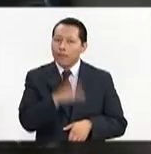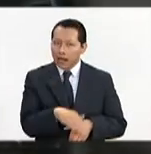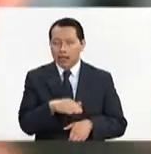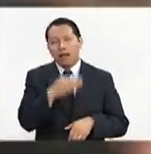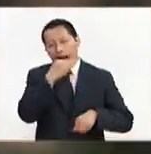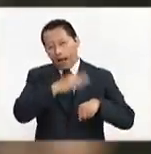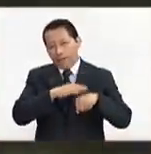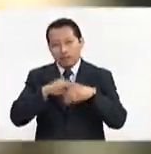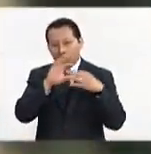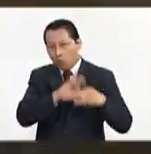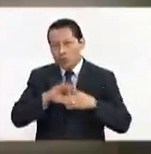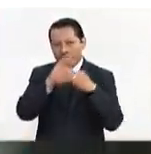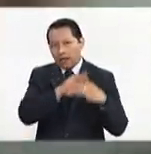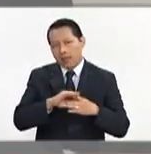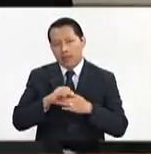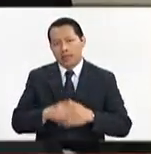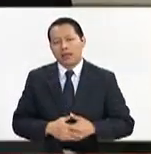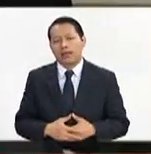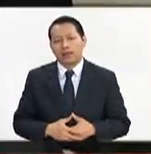a la unidad.